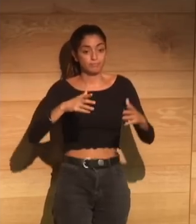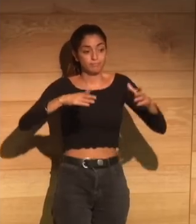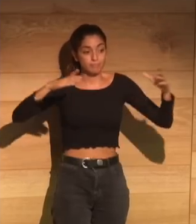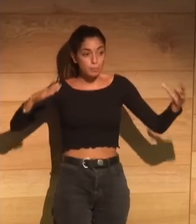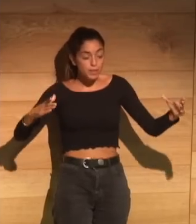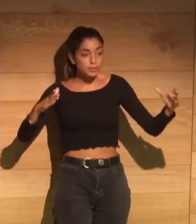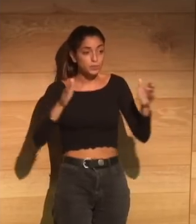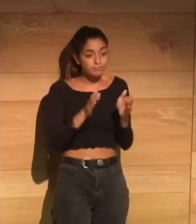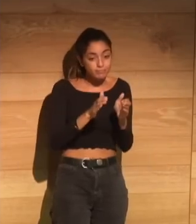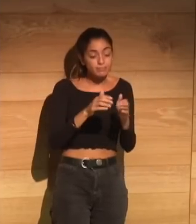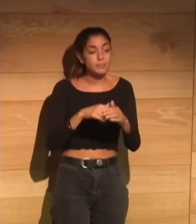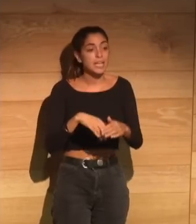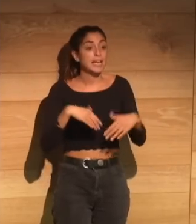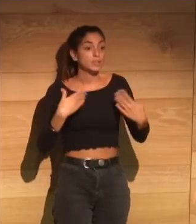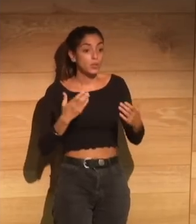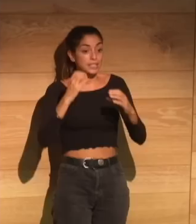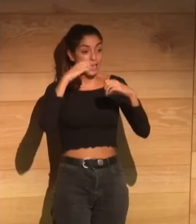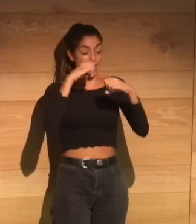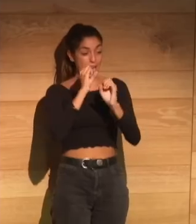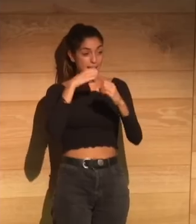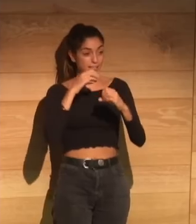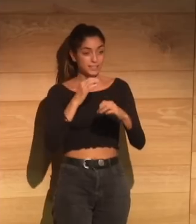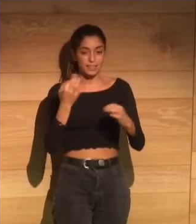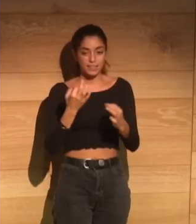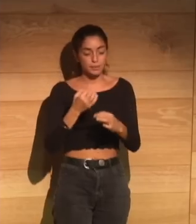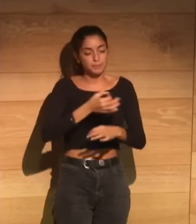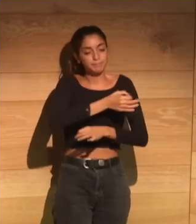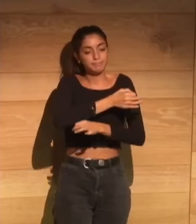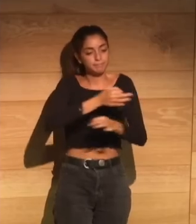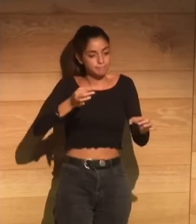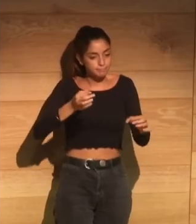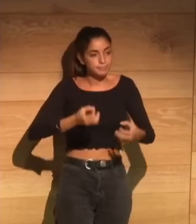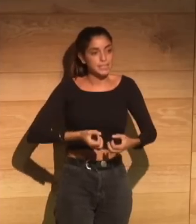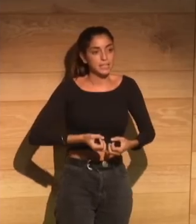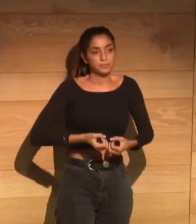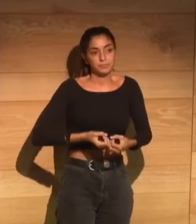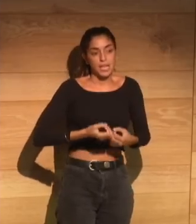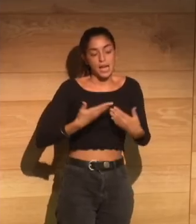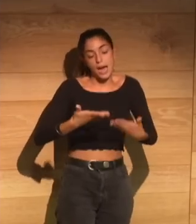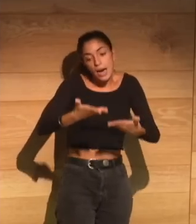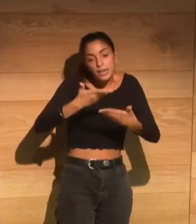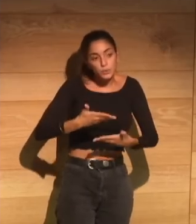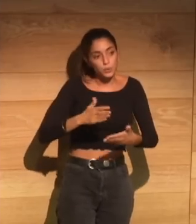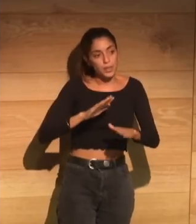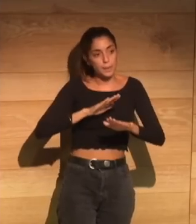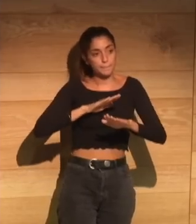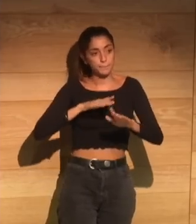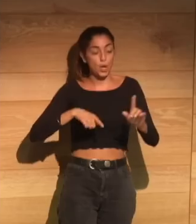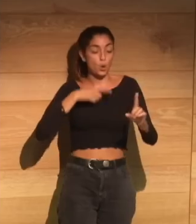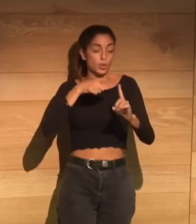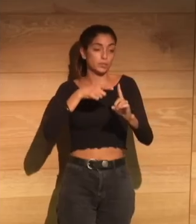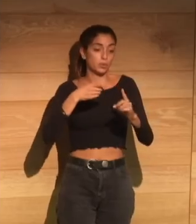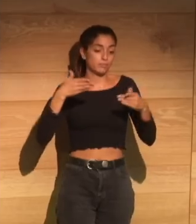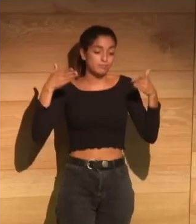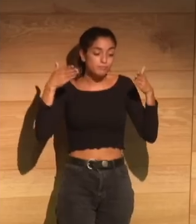Y entonces la lente nos va a ayudar a ser mucho más eficientes en eso y conseguir mejor definición de la imagen, más enfoque en el fondo. Ya llegaremos a eso,